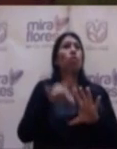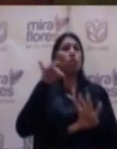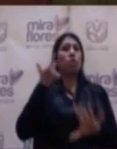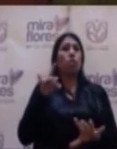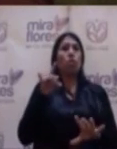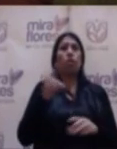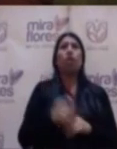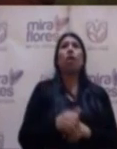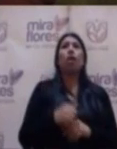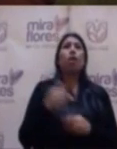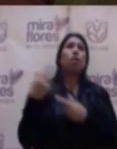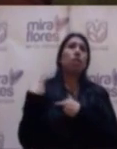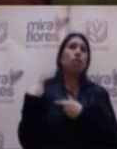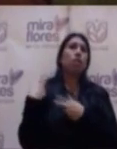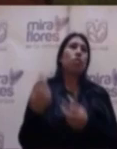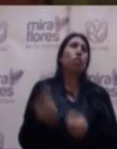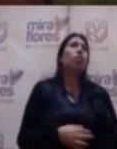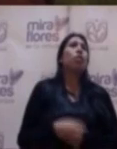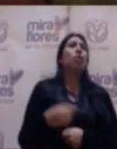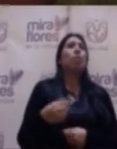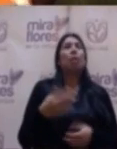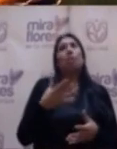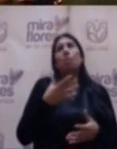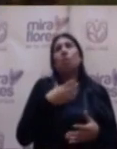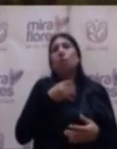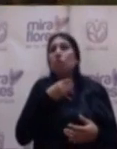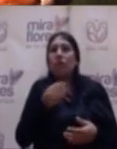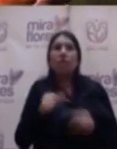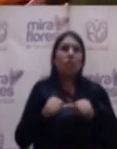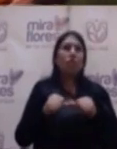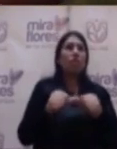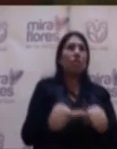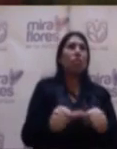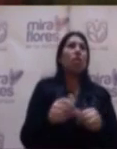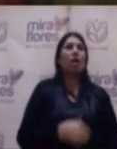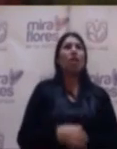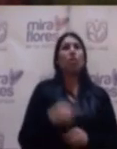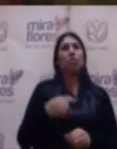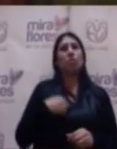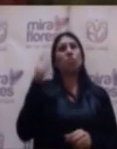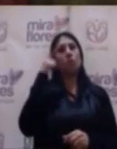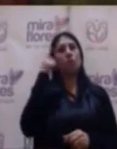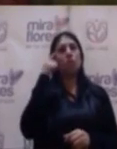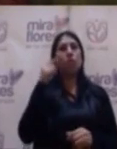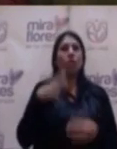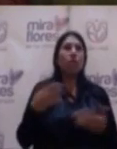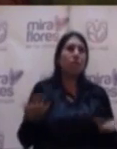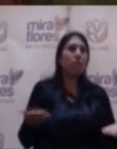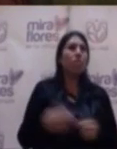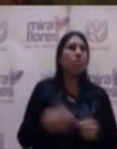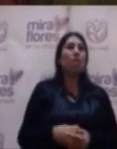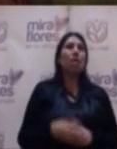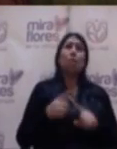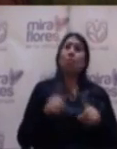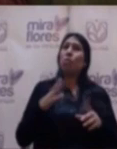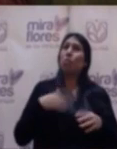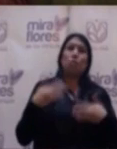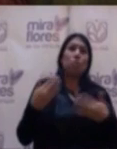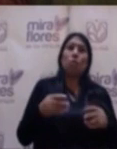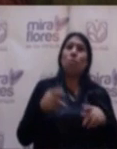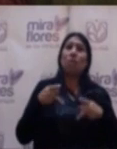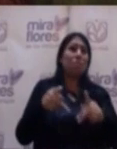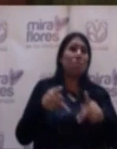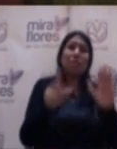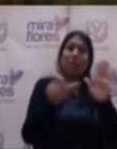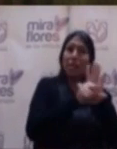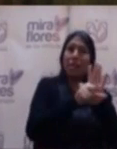popular. Me encantaría seguir, creo que sería perfectamente posible hacerlo, pero no me lo permite la ley, de